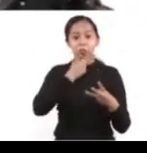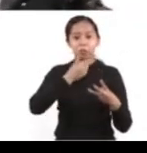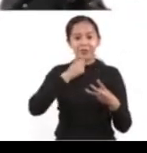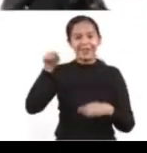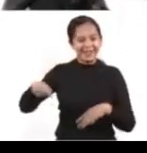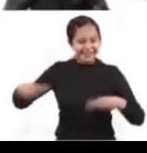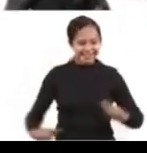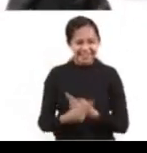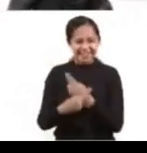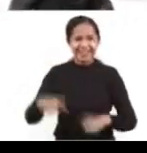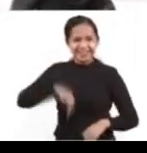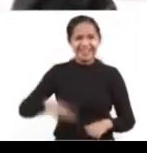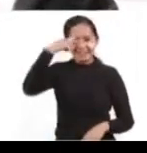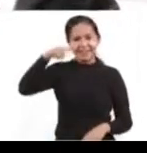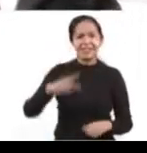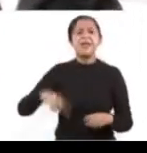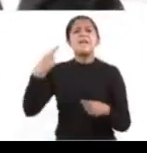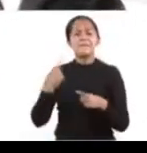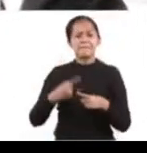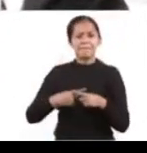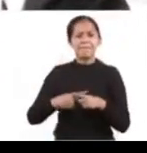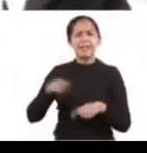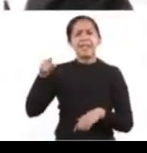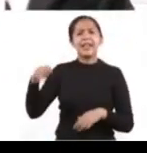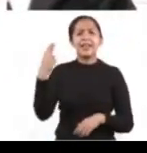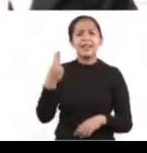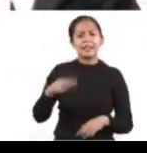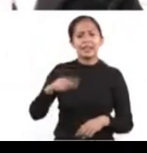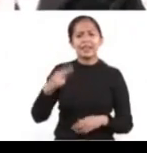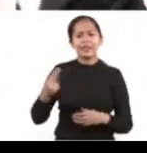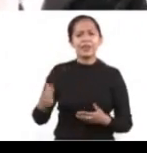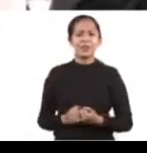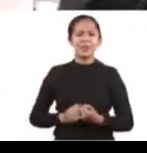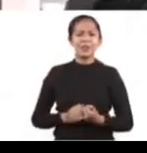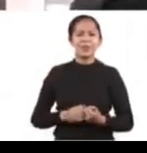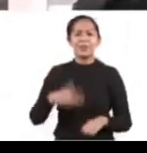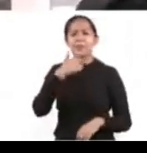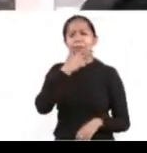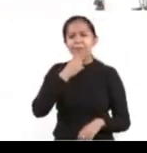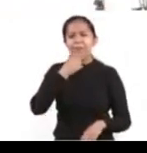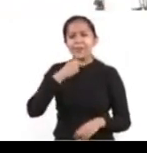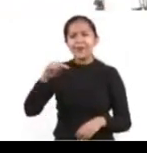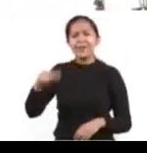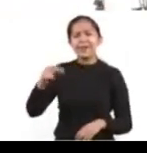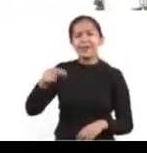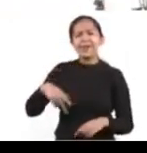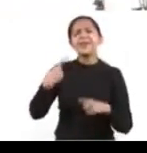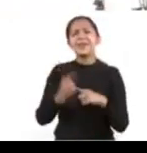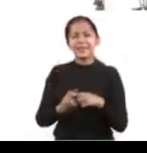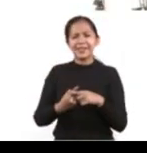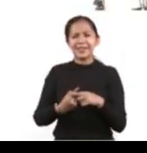mexicana, el boxeador que conquistó el título mundial en la división de peso completo. El aplauso también